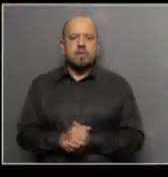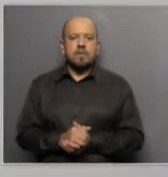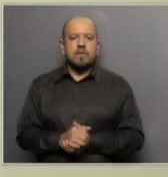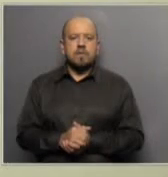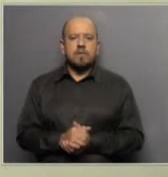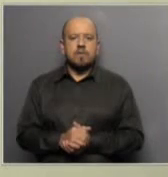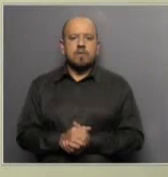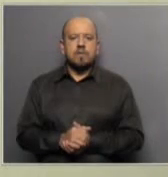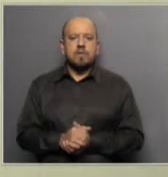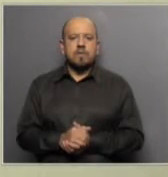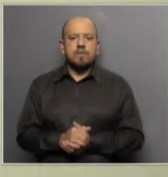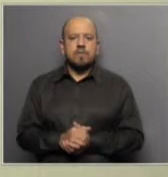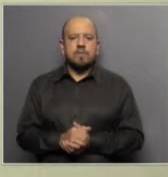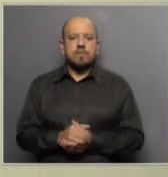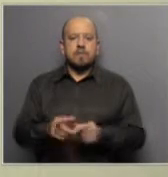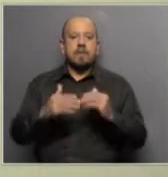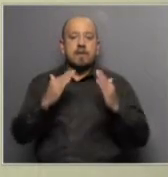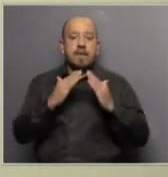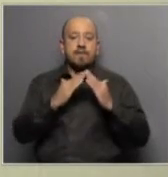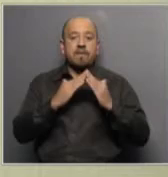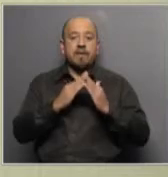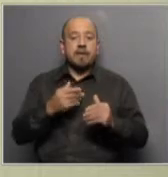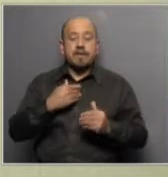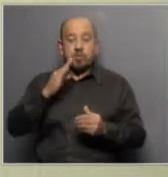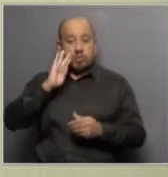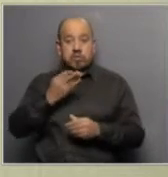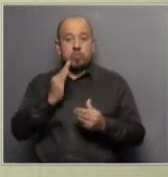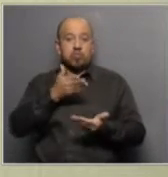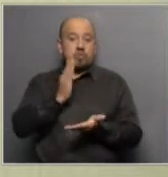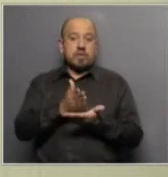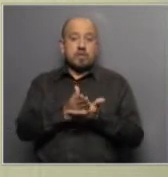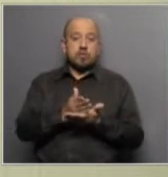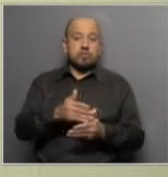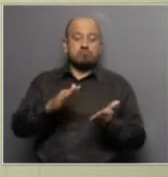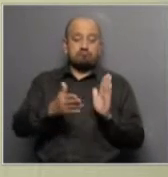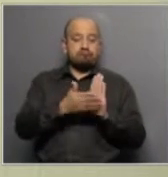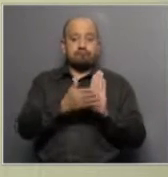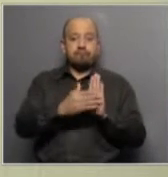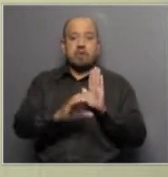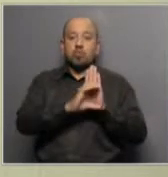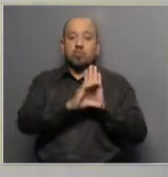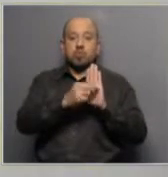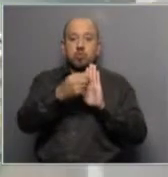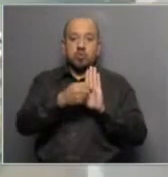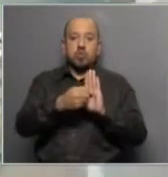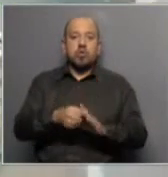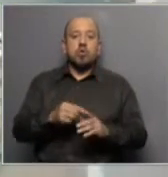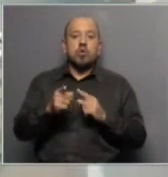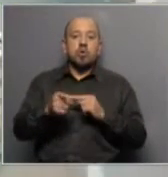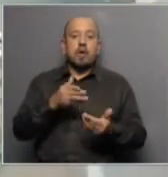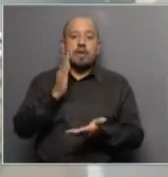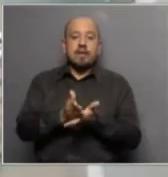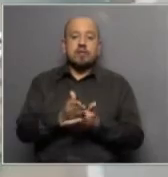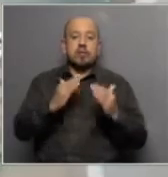levantar. La vivienda es reconocida como un derecho básico en gran parte de los marcos jurídicos de nuestros estados, incluyendo el derecho